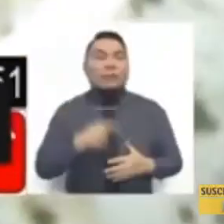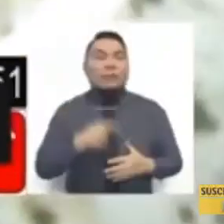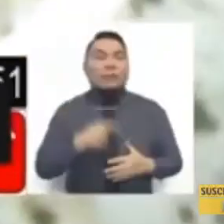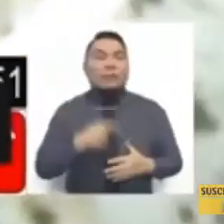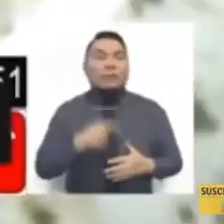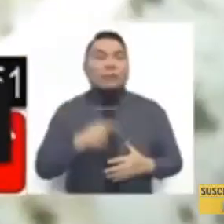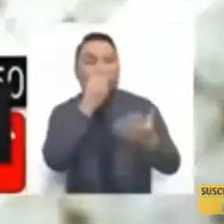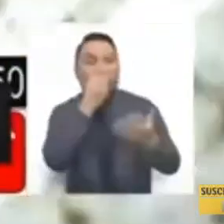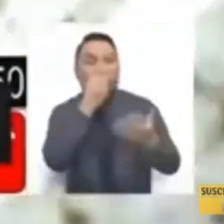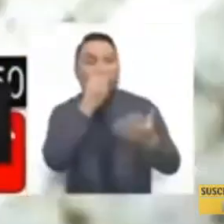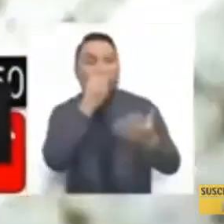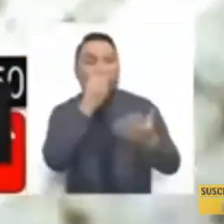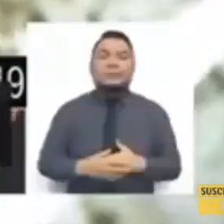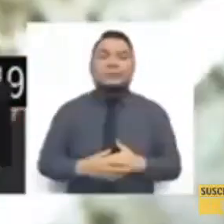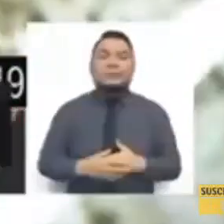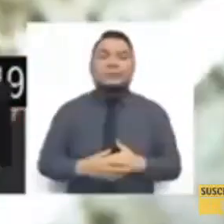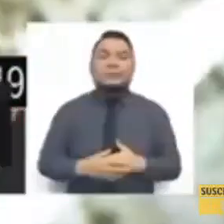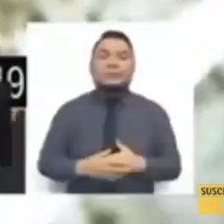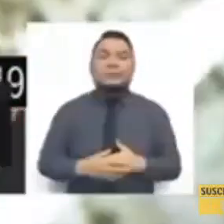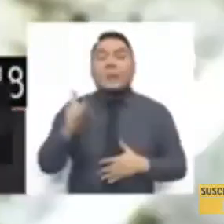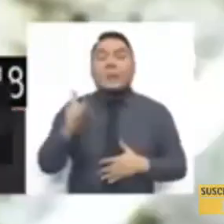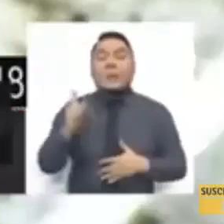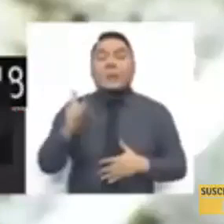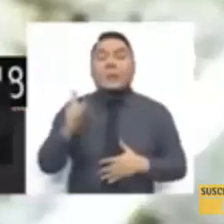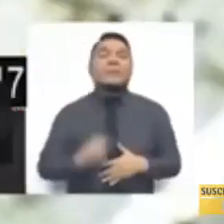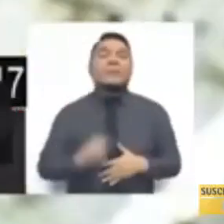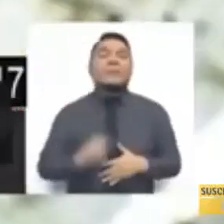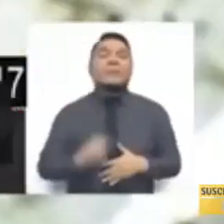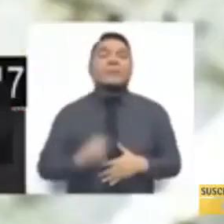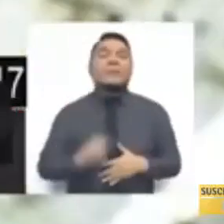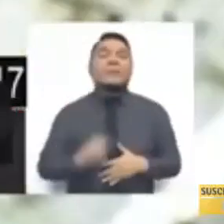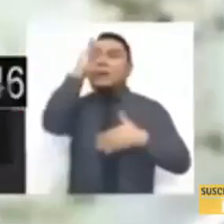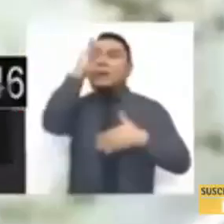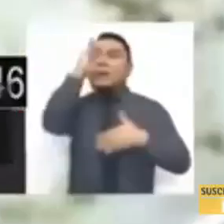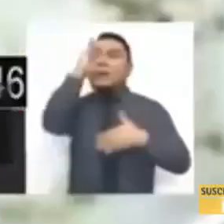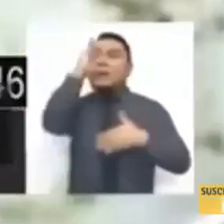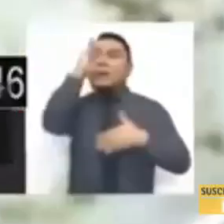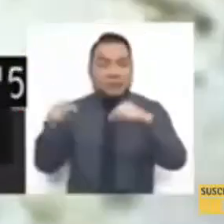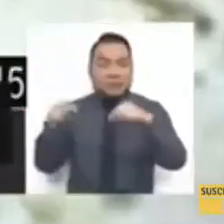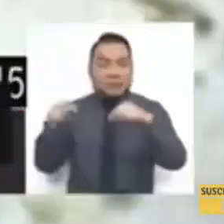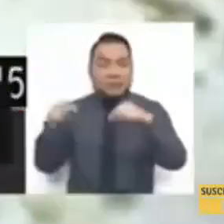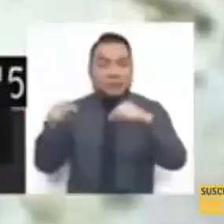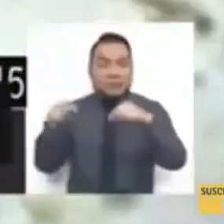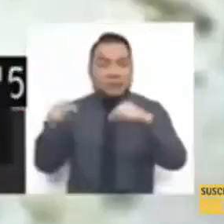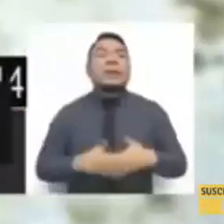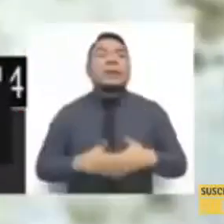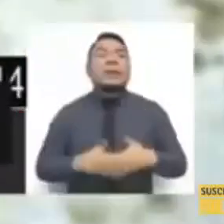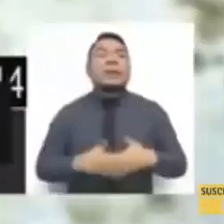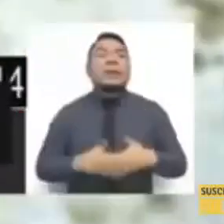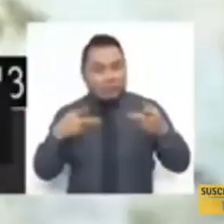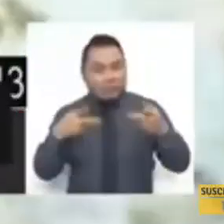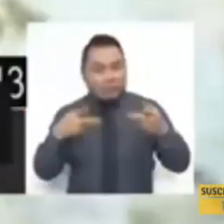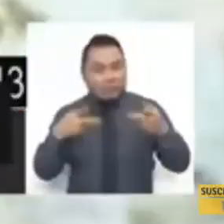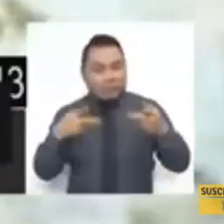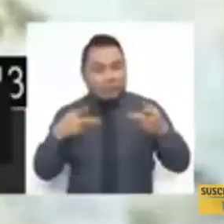buenas noches. En primer lugar, gracias a Dios por traerme hasta acá y gracias por haberme permitido